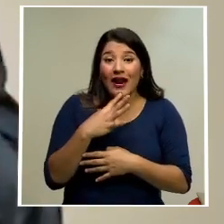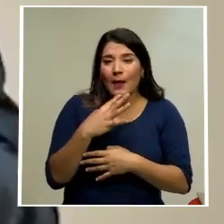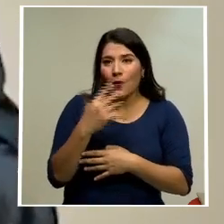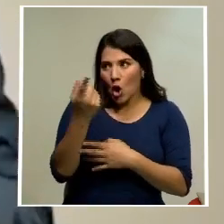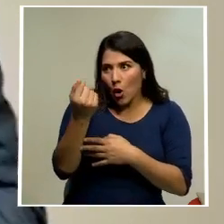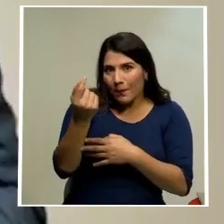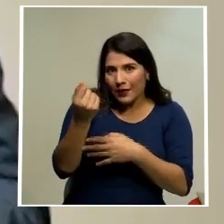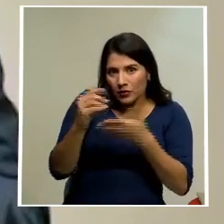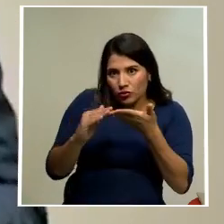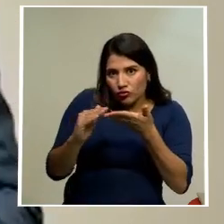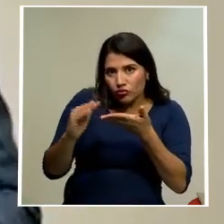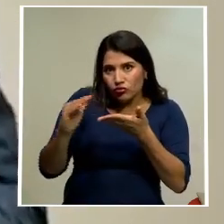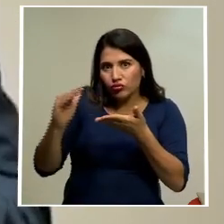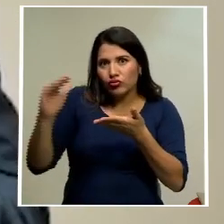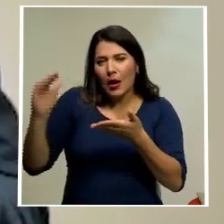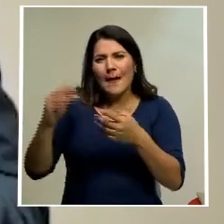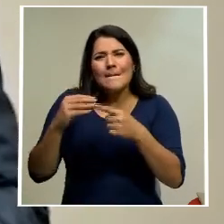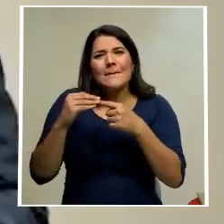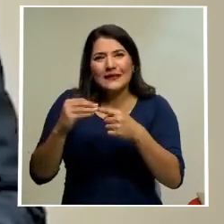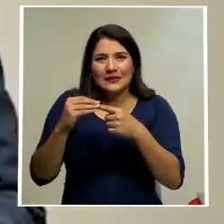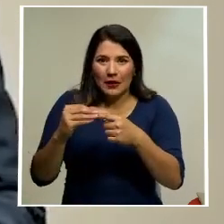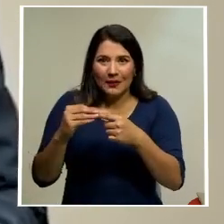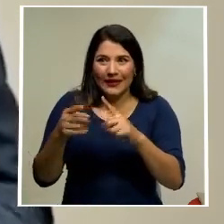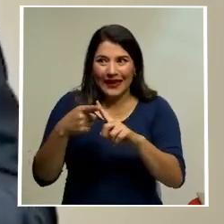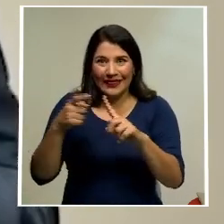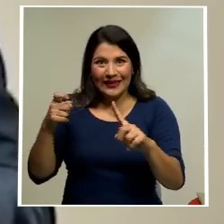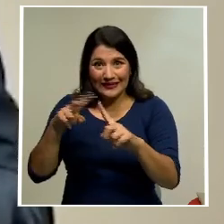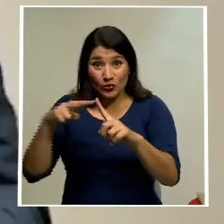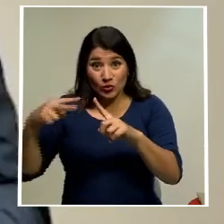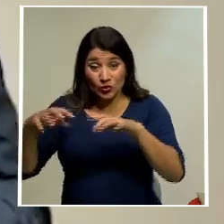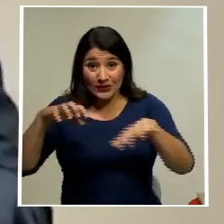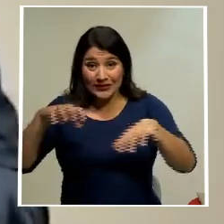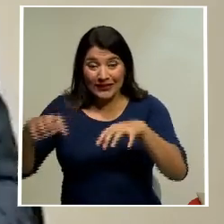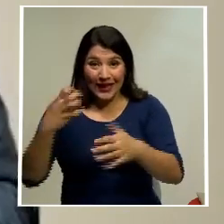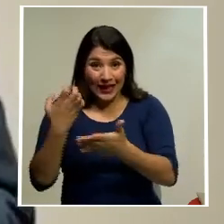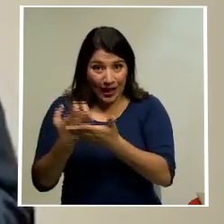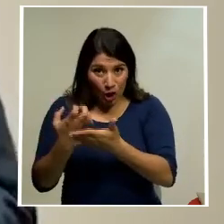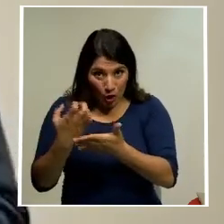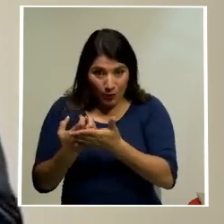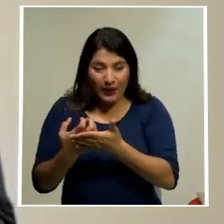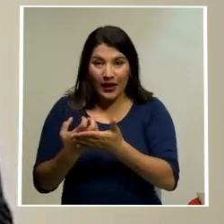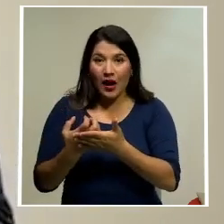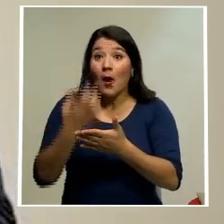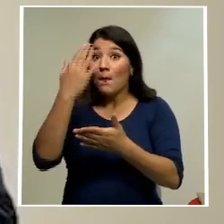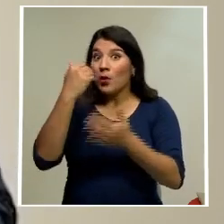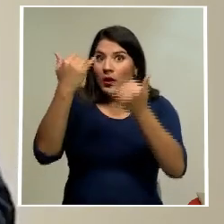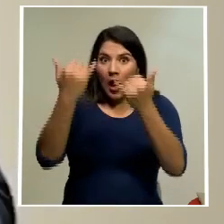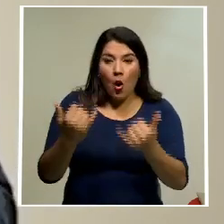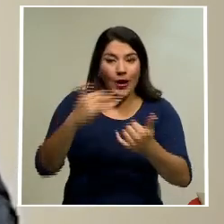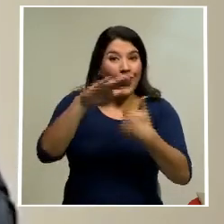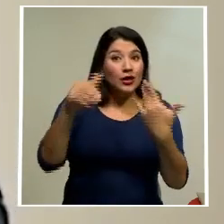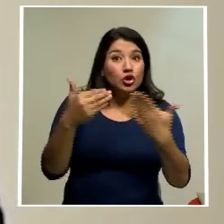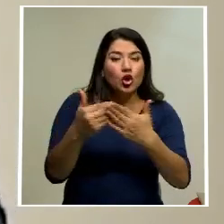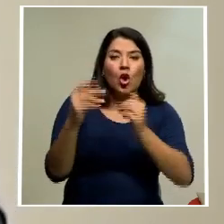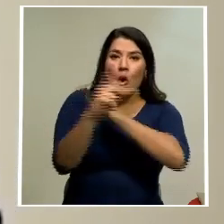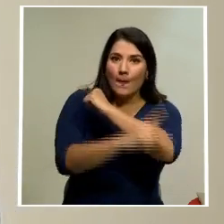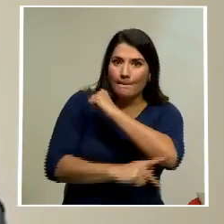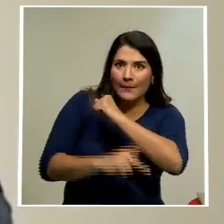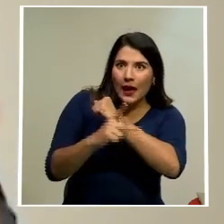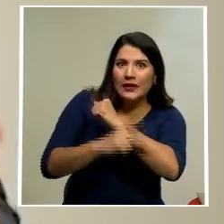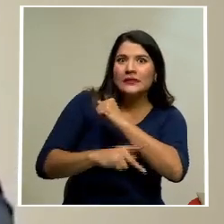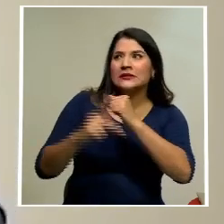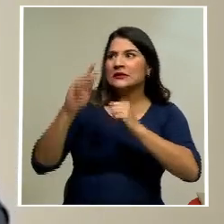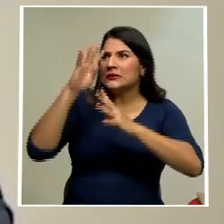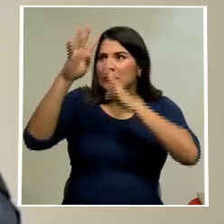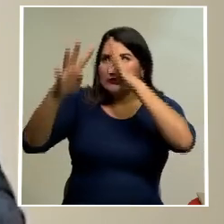precios, especialmente en un contexto de reactivación económica, en donde en todos los países están generándose cambios para